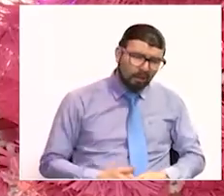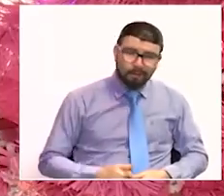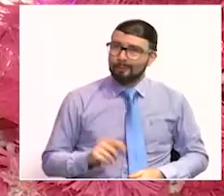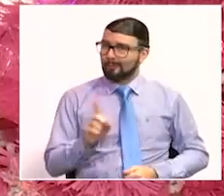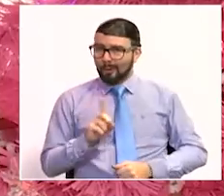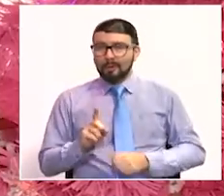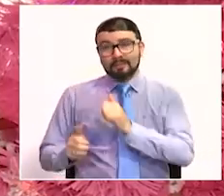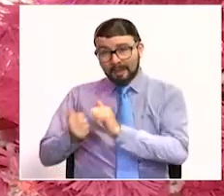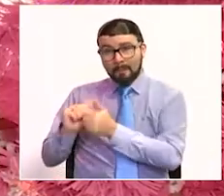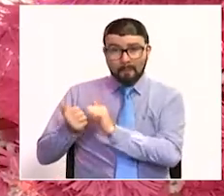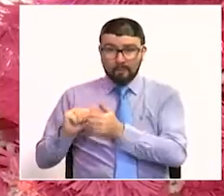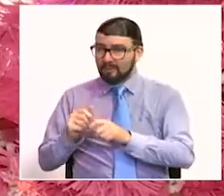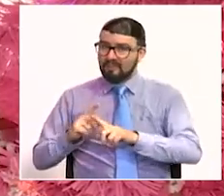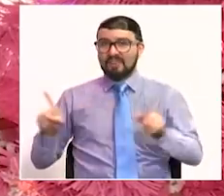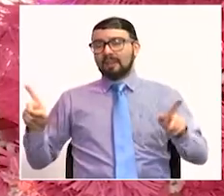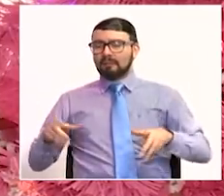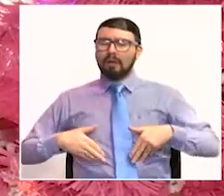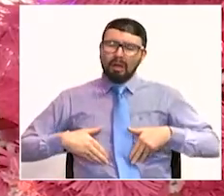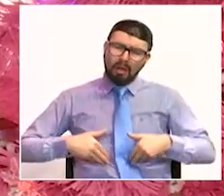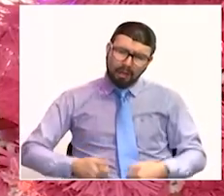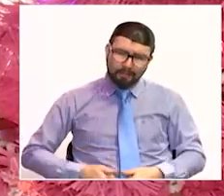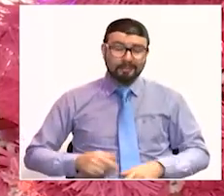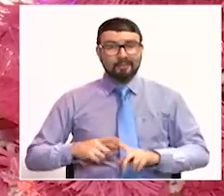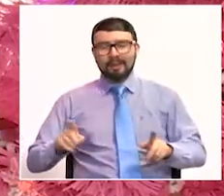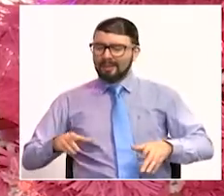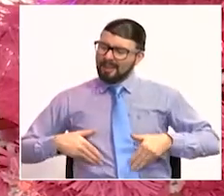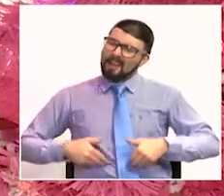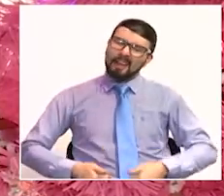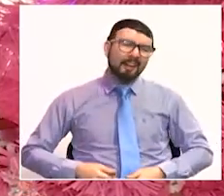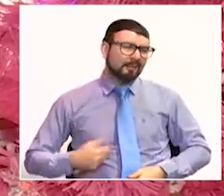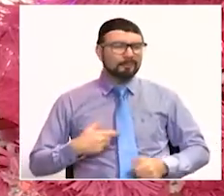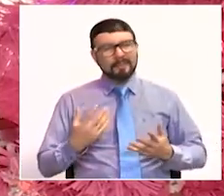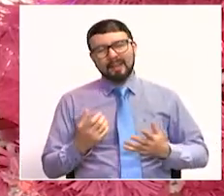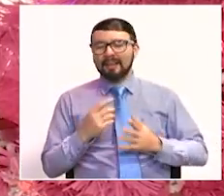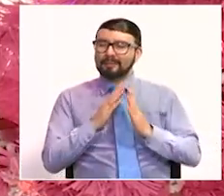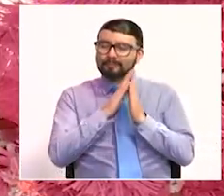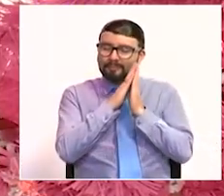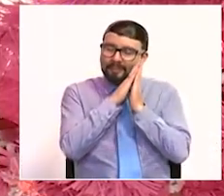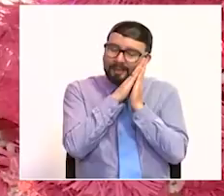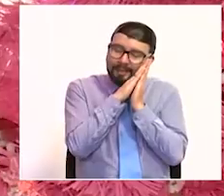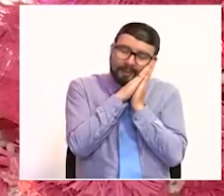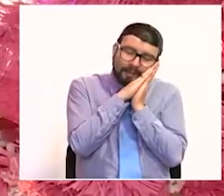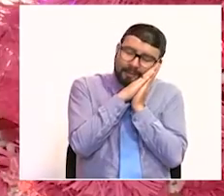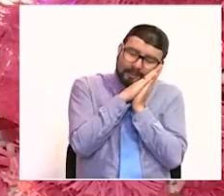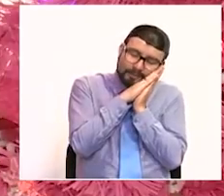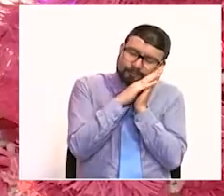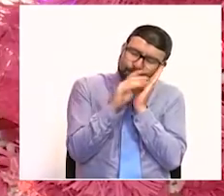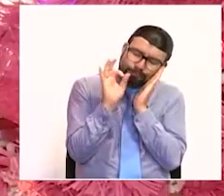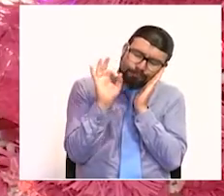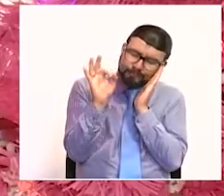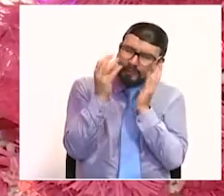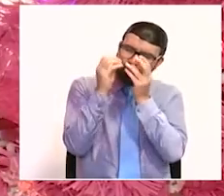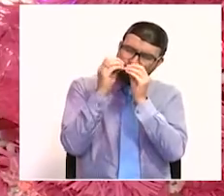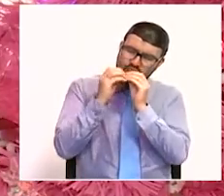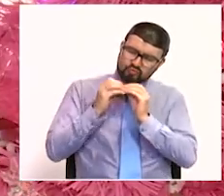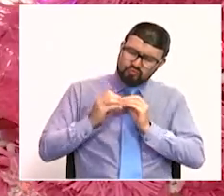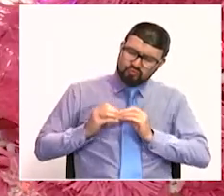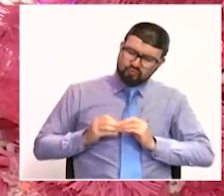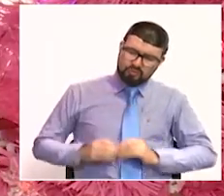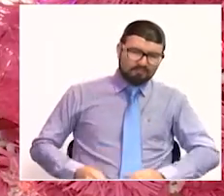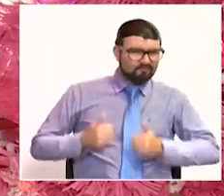sano, por decirlo así, que va a ayudar a que ustedes tengan un sueño más reparador. Y ustedes mismos lo van a